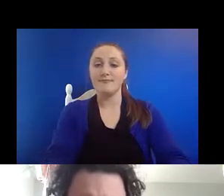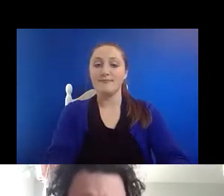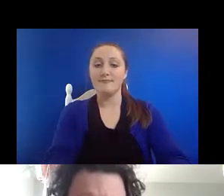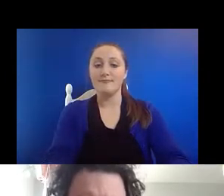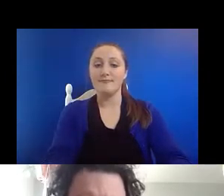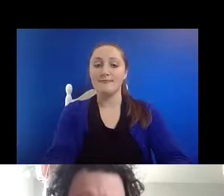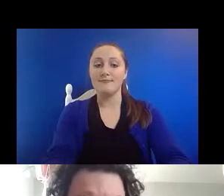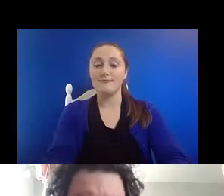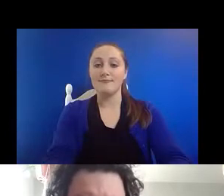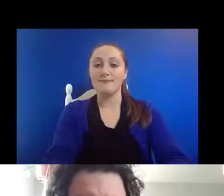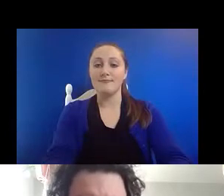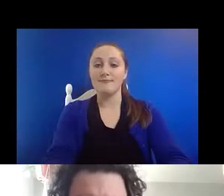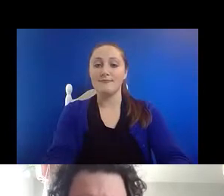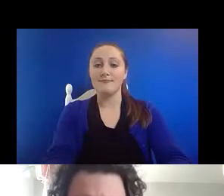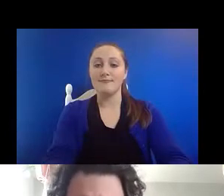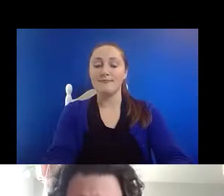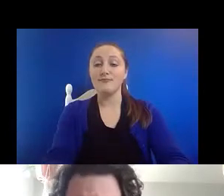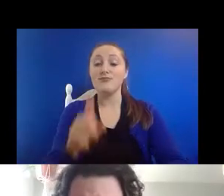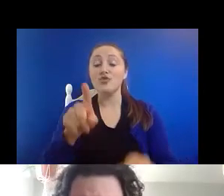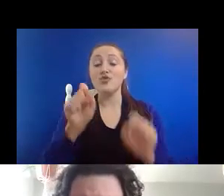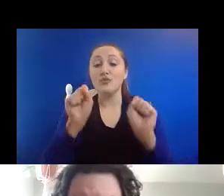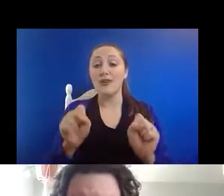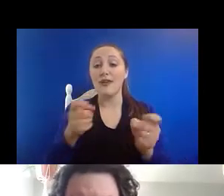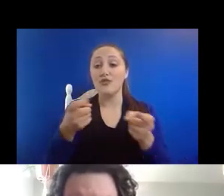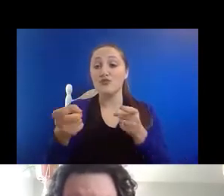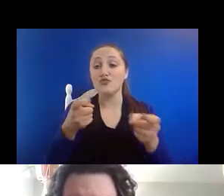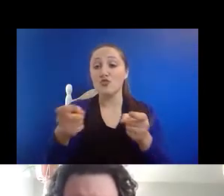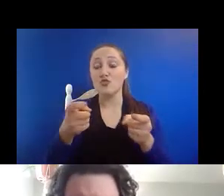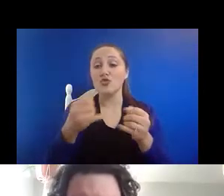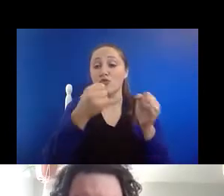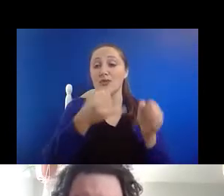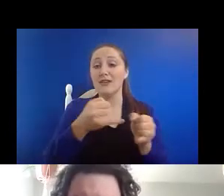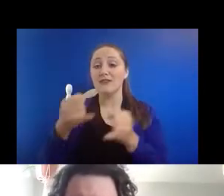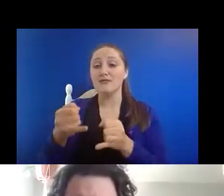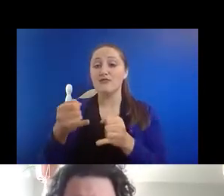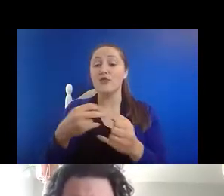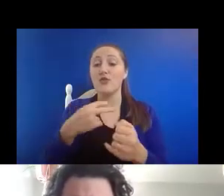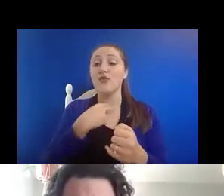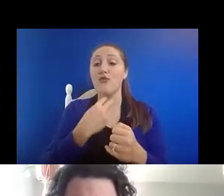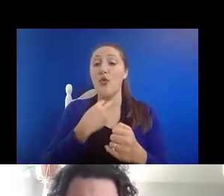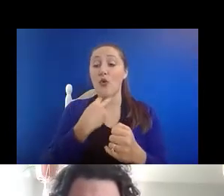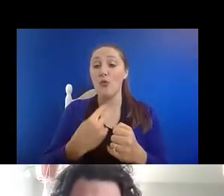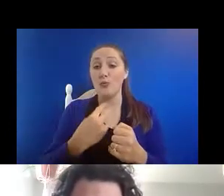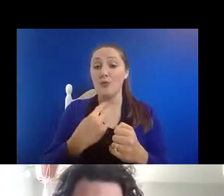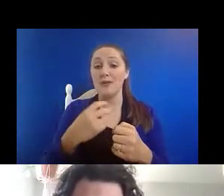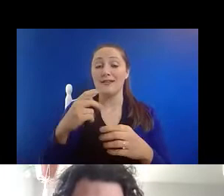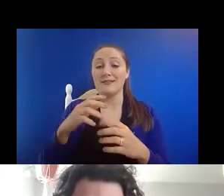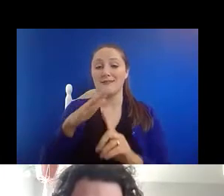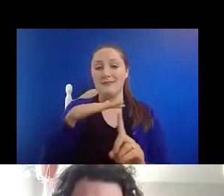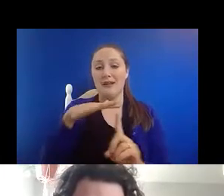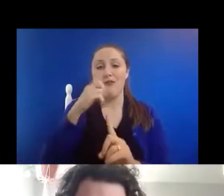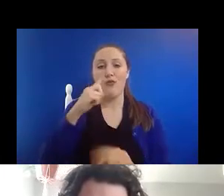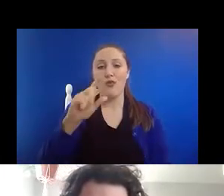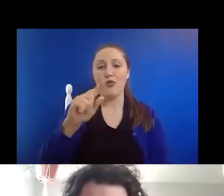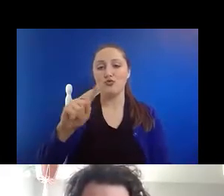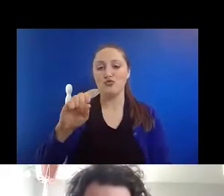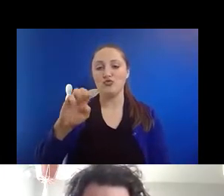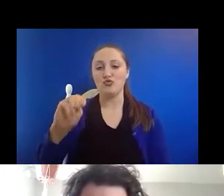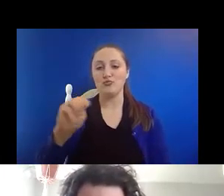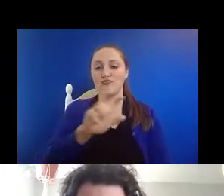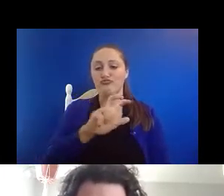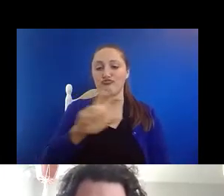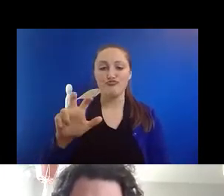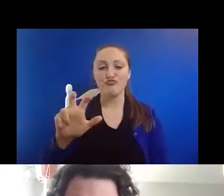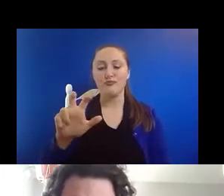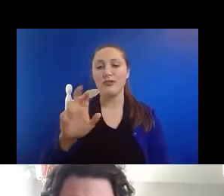Donald. You can control your individual volume settings in Zoom, also from the Zoom menu. Move your mouse cursor over the window. All